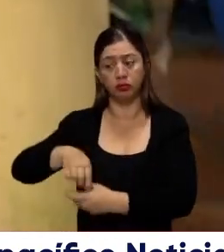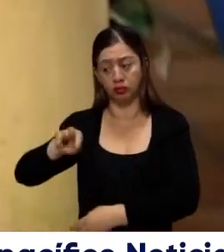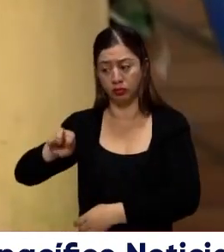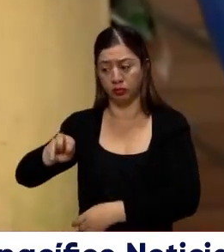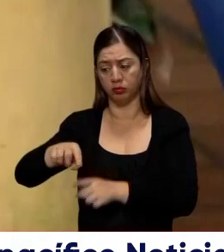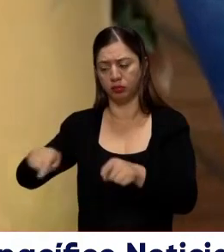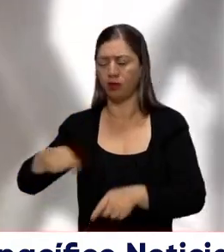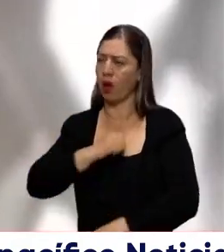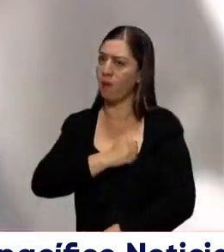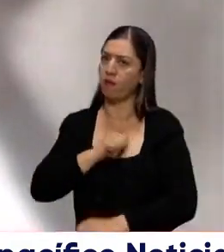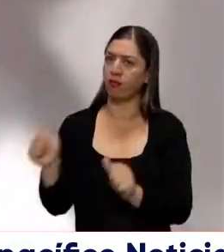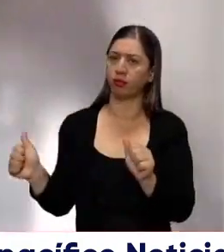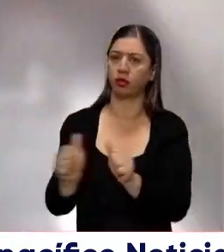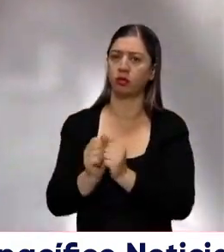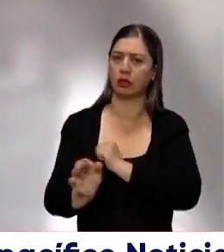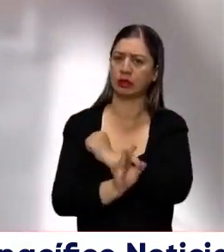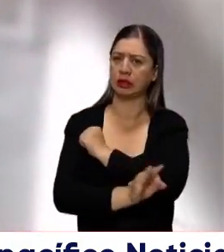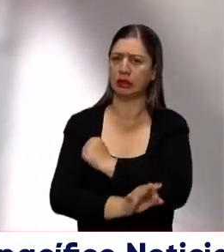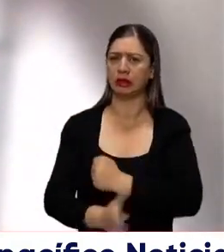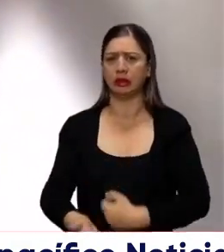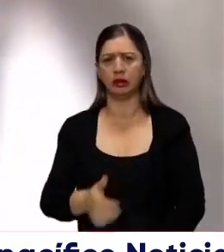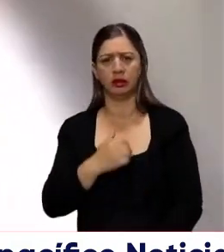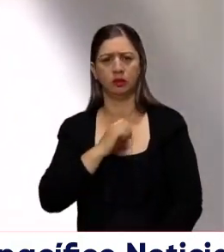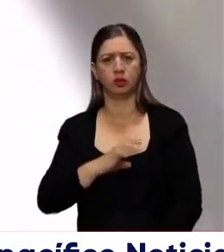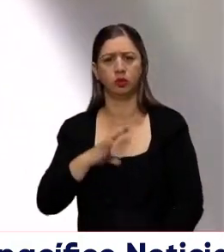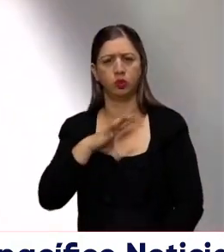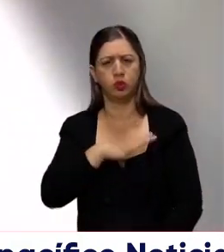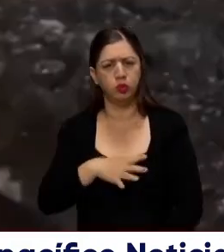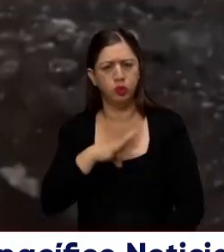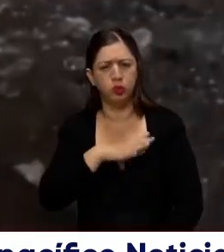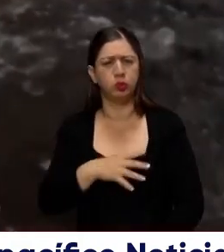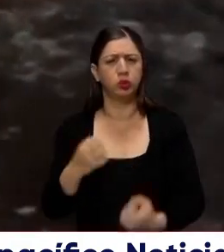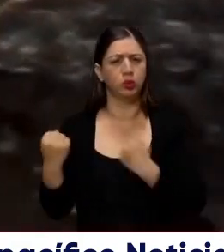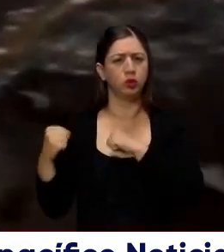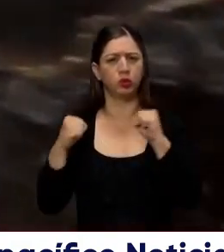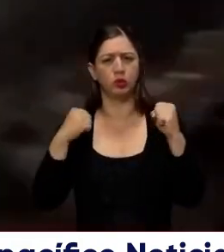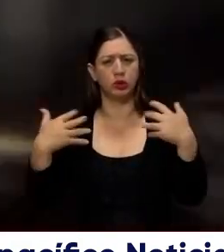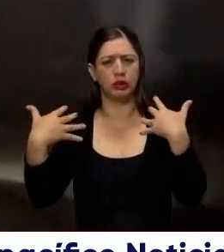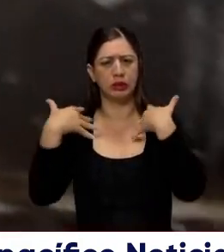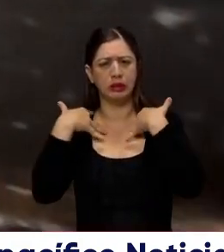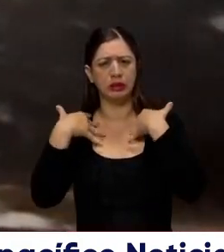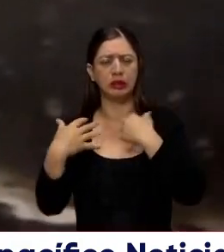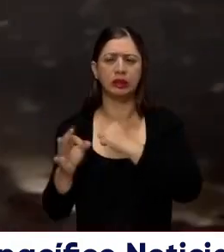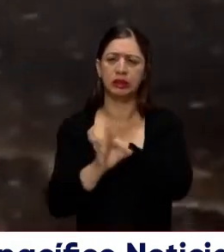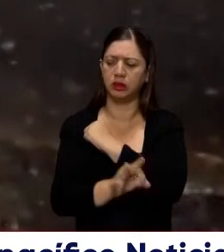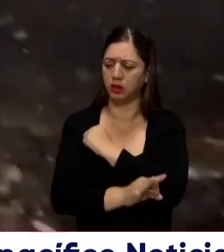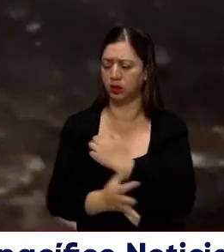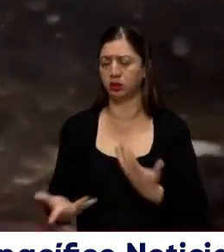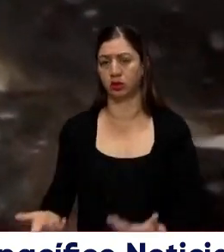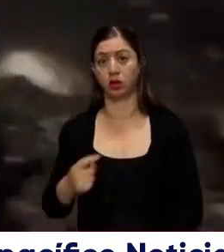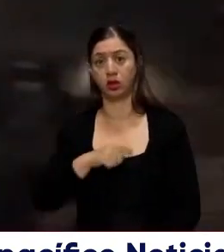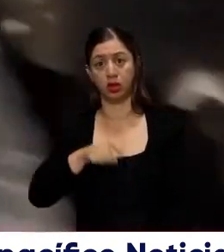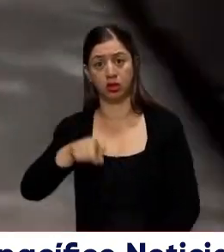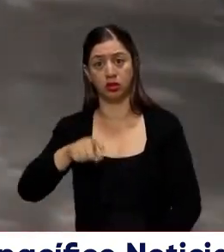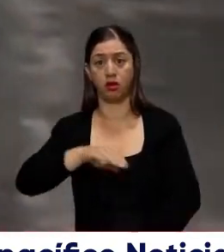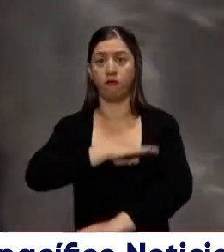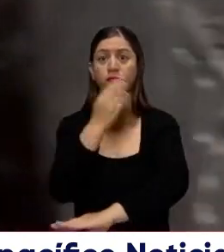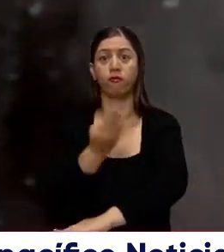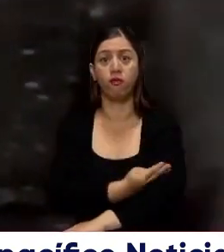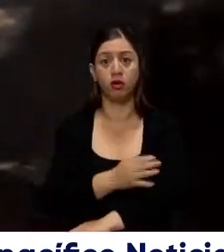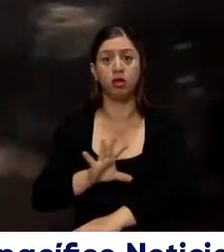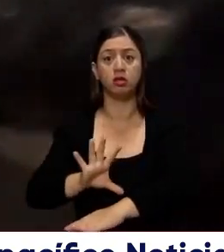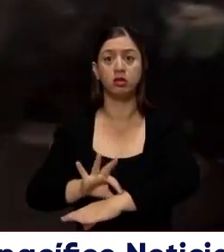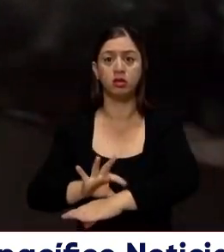acompañamiento psicológico para soportar la carga emocional. La Procuraduría hizo un llamado para fortalecer la atención médica